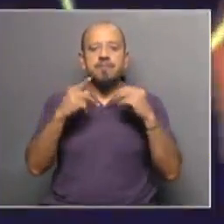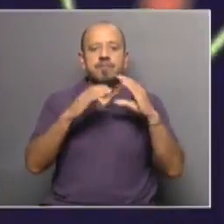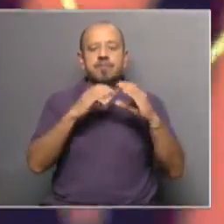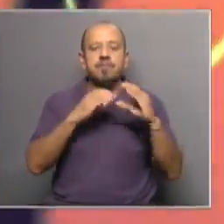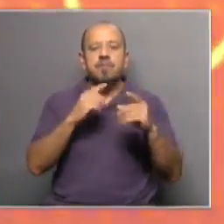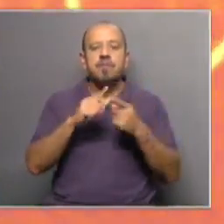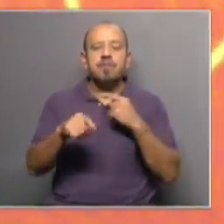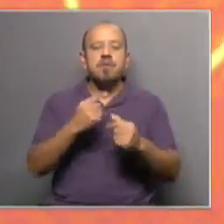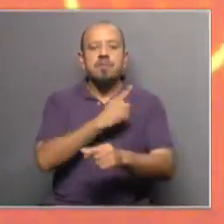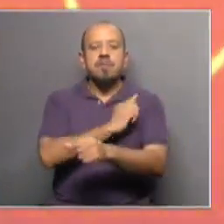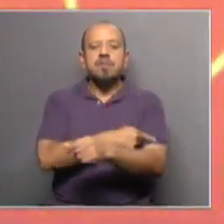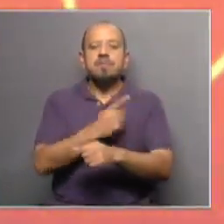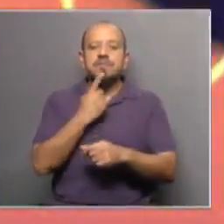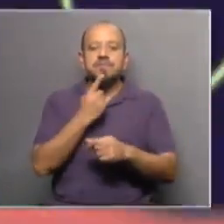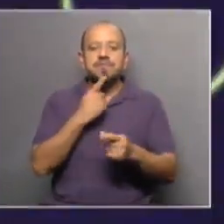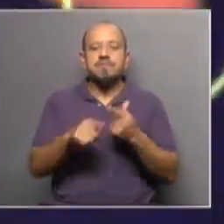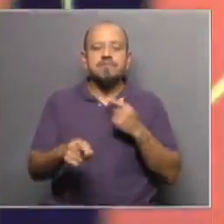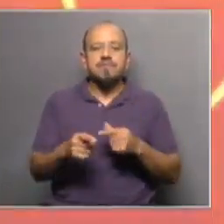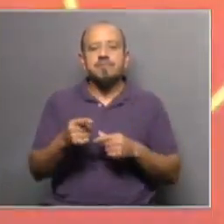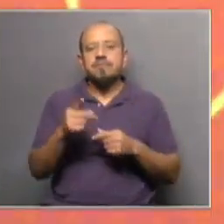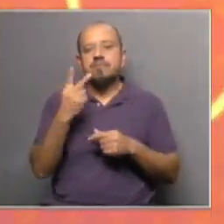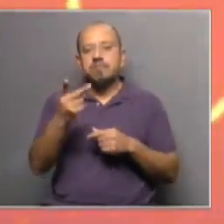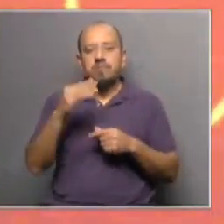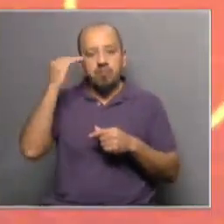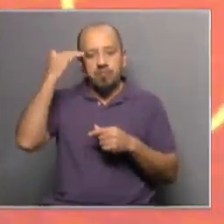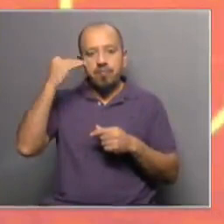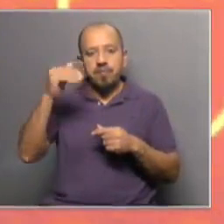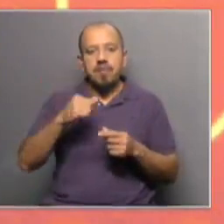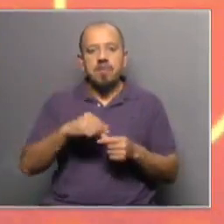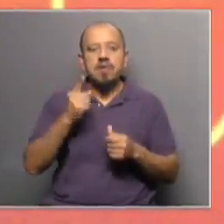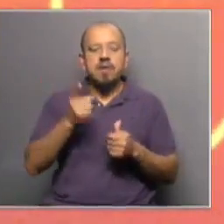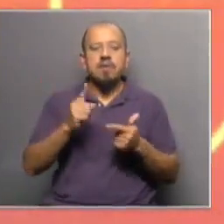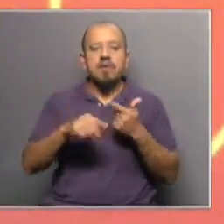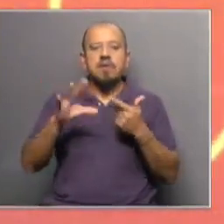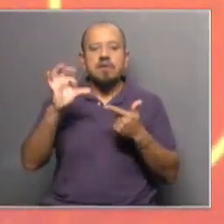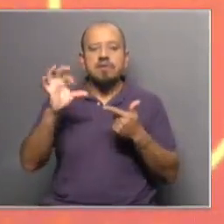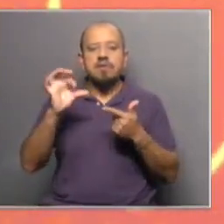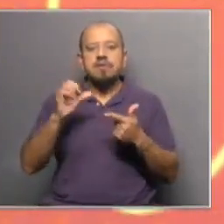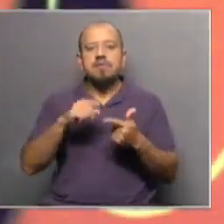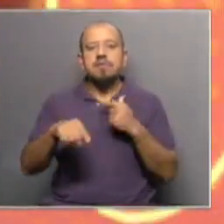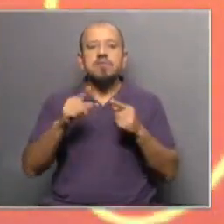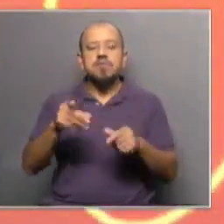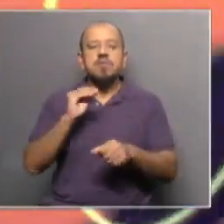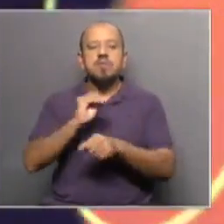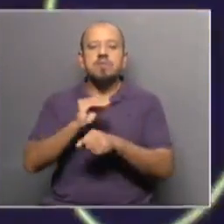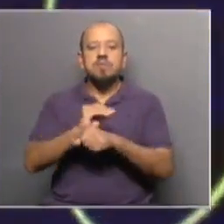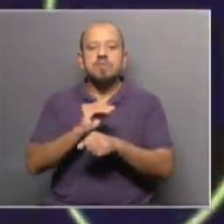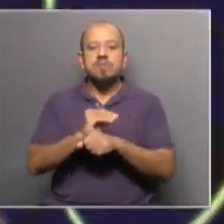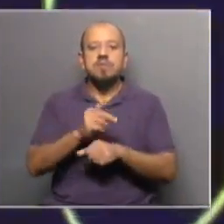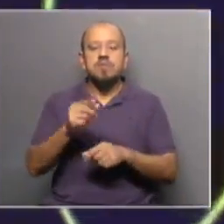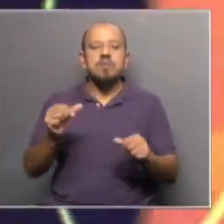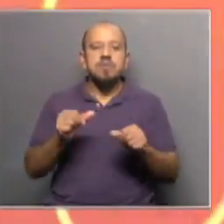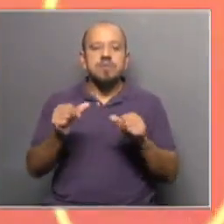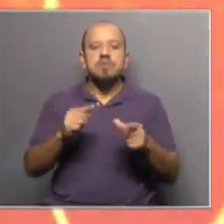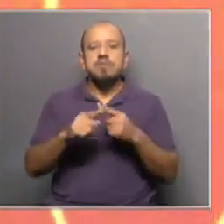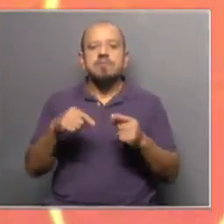de poder político, porque voy a estar conversando con los docentes Gabriel Quirici y Sebastián Cittadini sobre un curso que van a estar dando